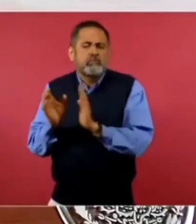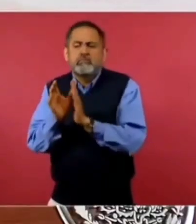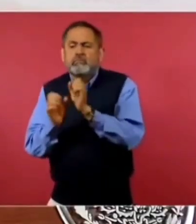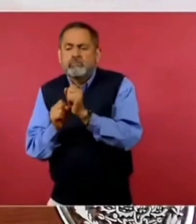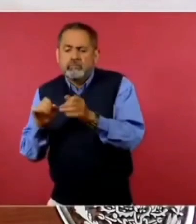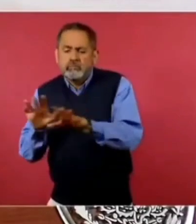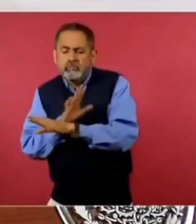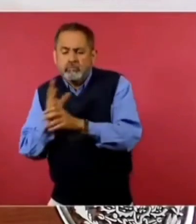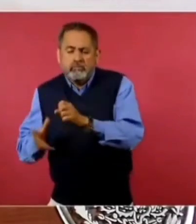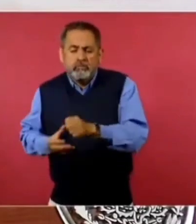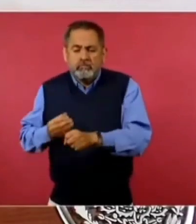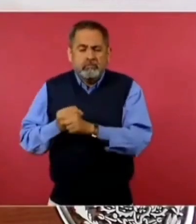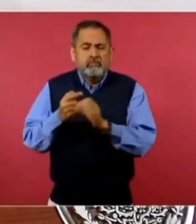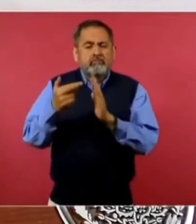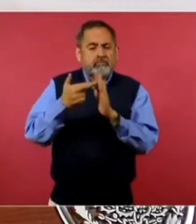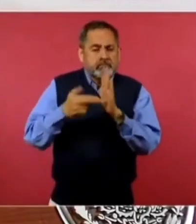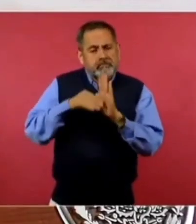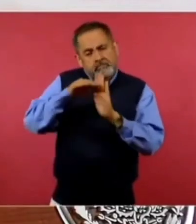constitucional